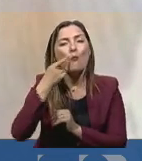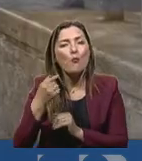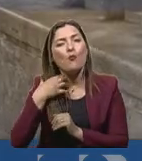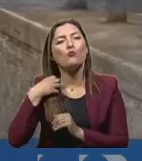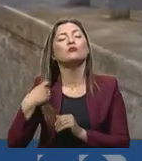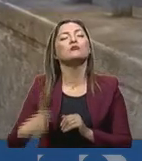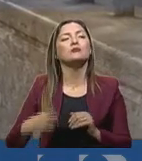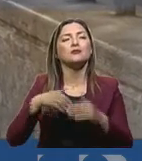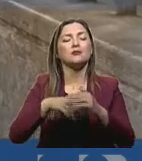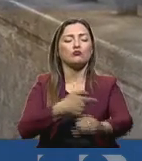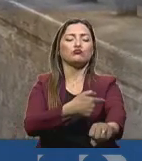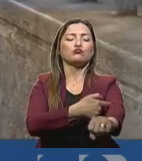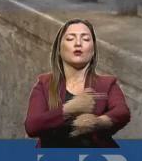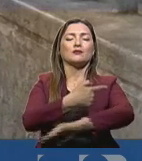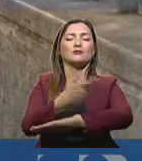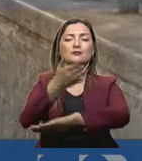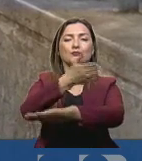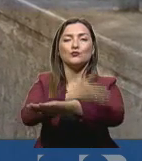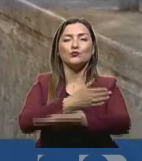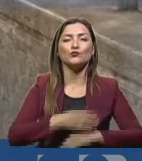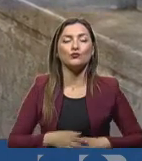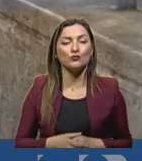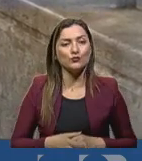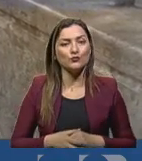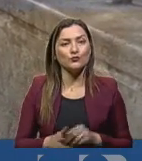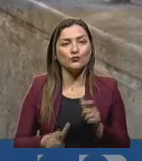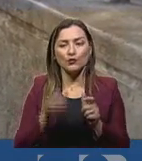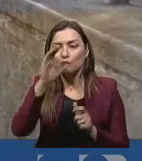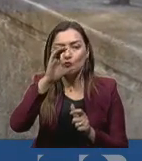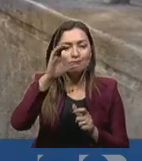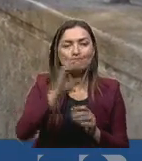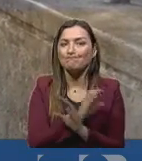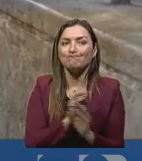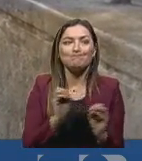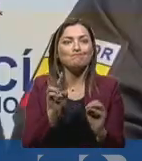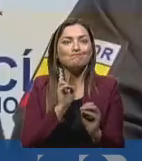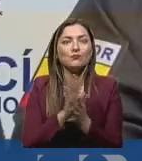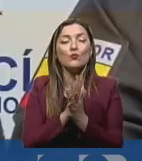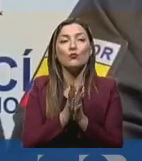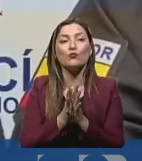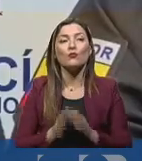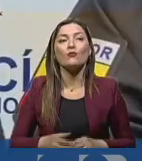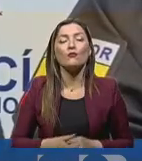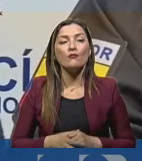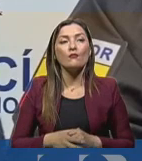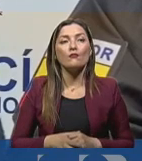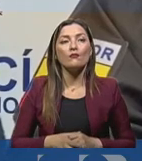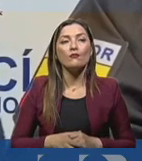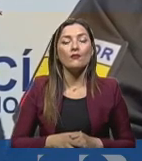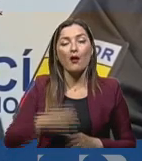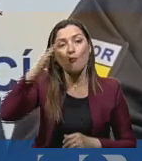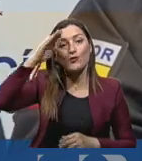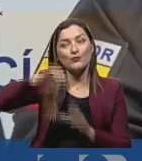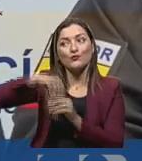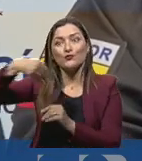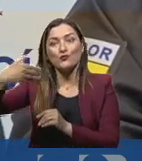quien había sido ingresado días antes sin embargo los individuos no encontraron a su víctima ya conocen que la policía está afuera